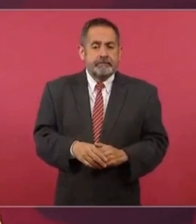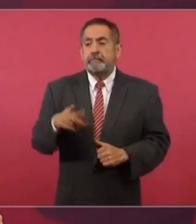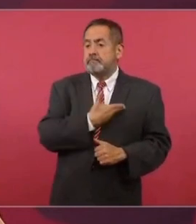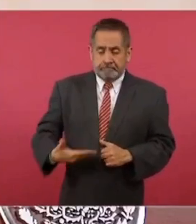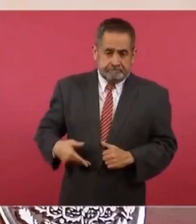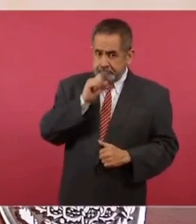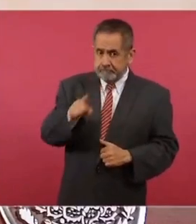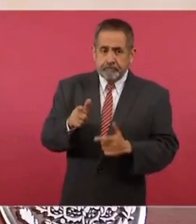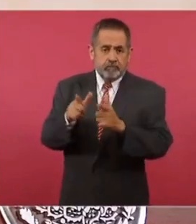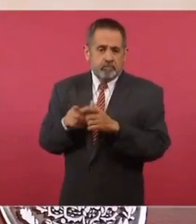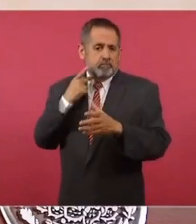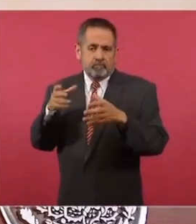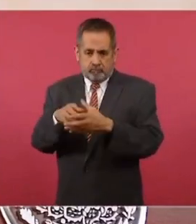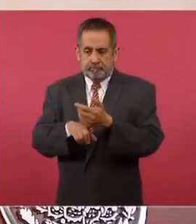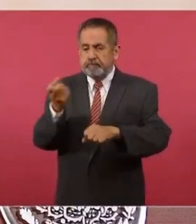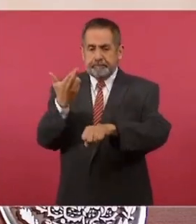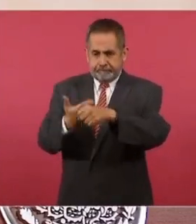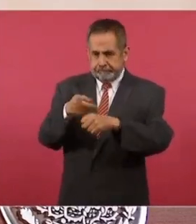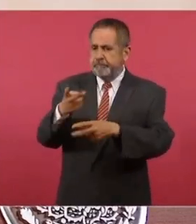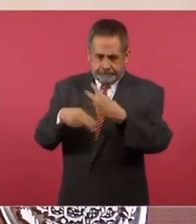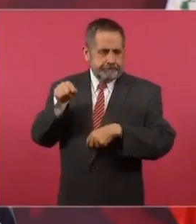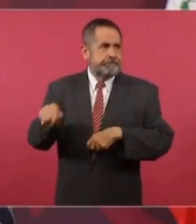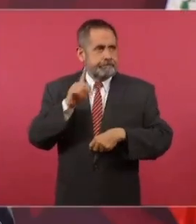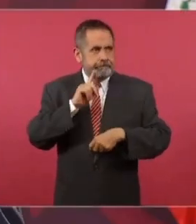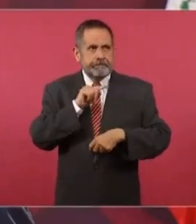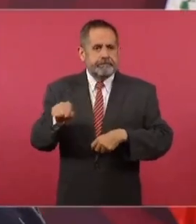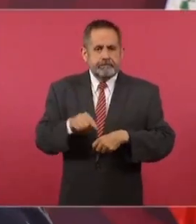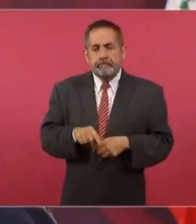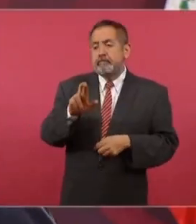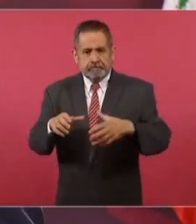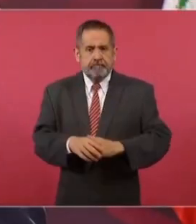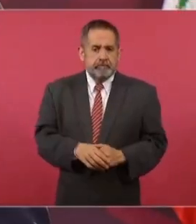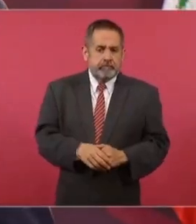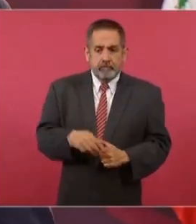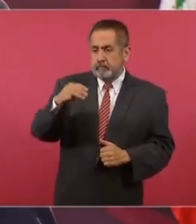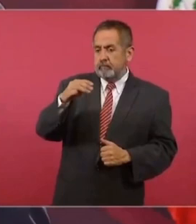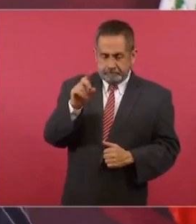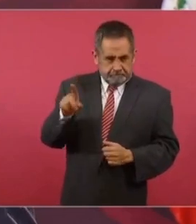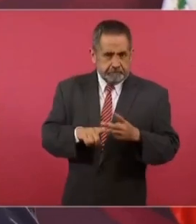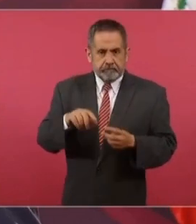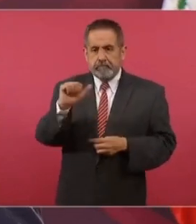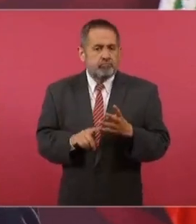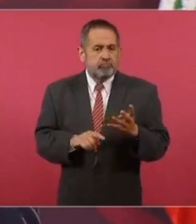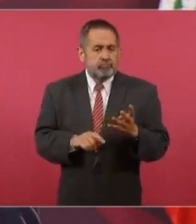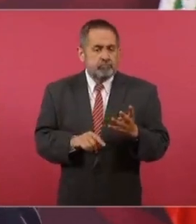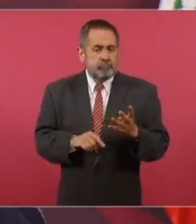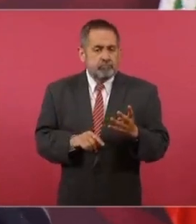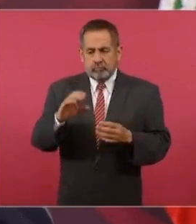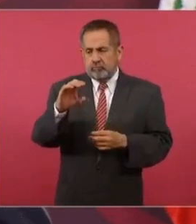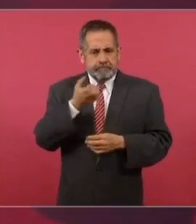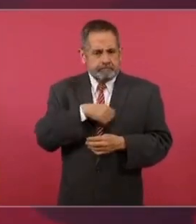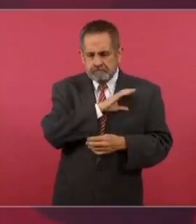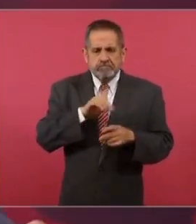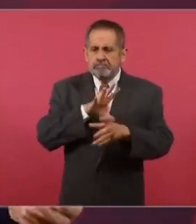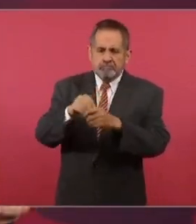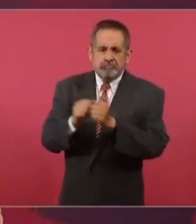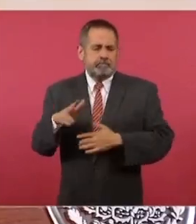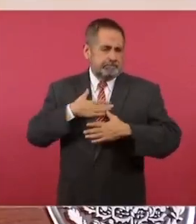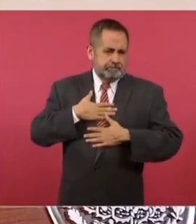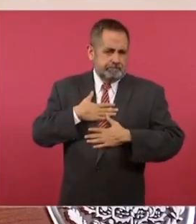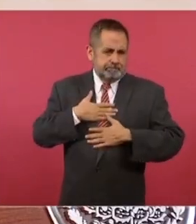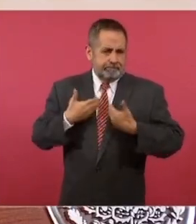el presidente del partido, la secretaria, Ricardo Monreal, Marcelo Ebrard, Adán Augusto y Claudia Sheinbaum. O sea que